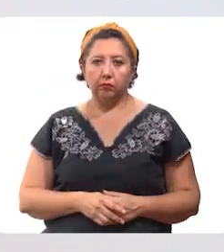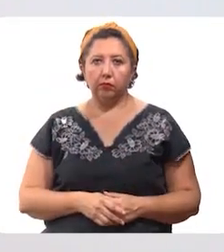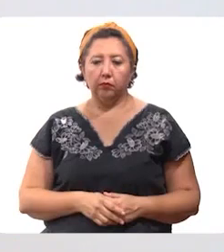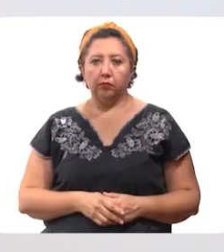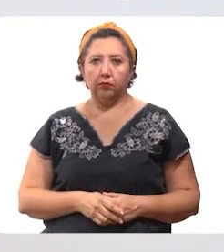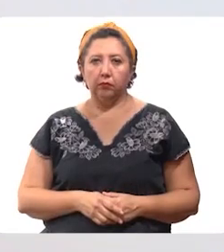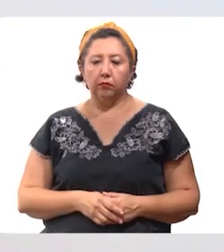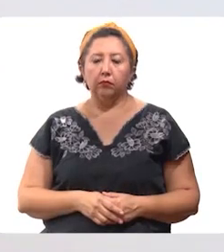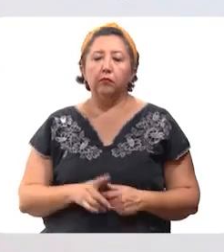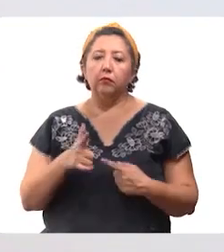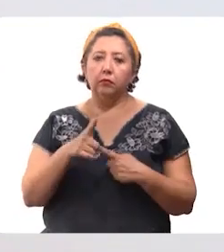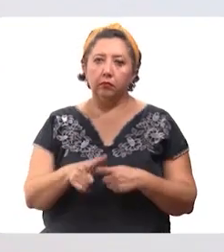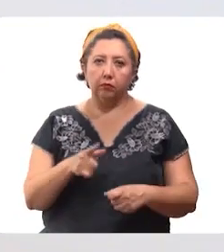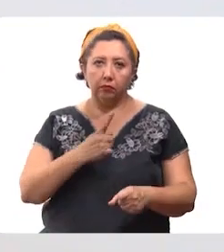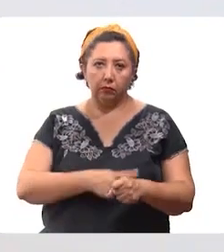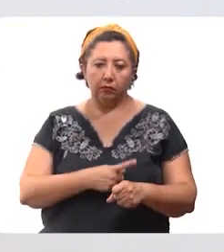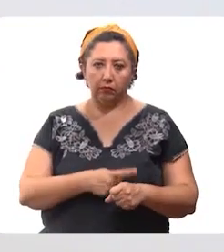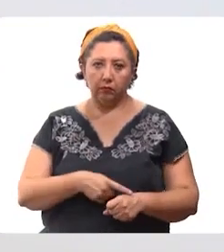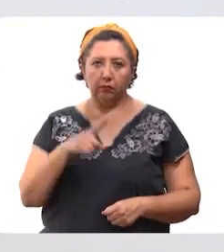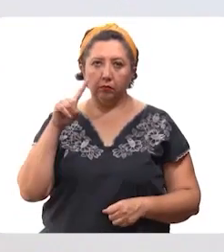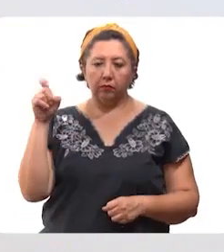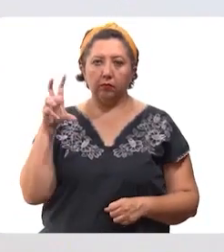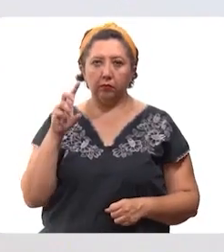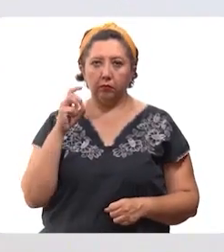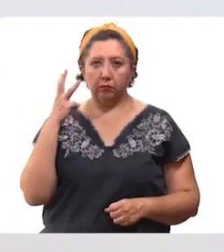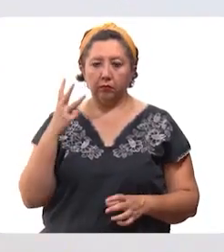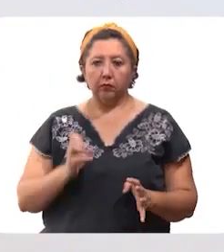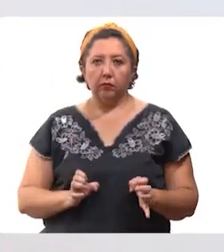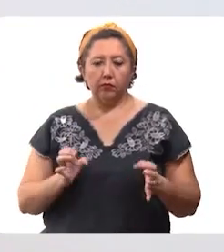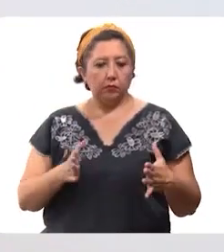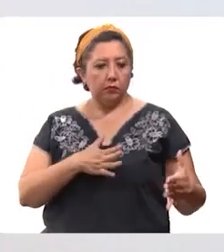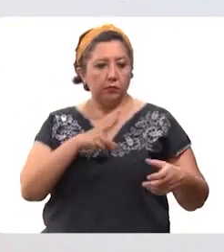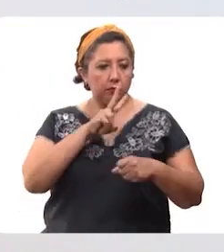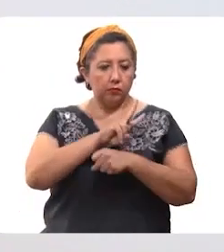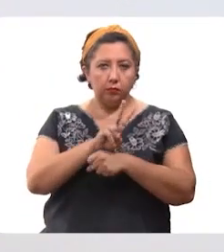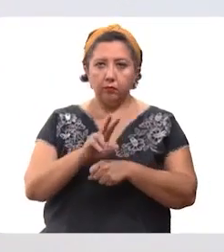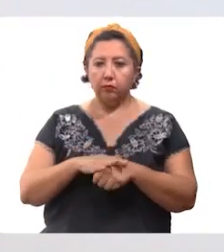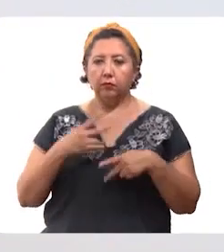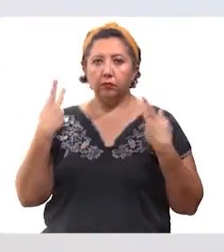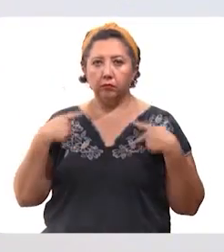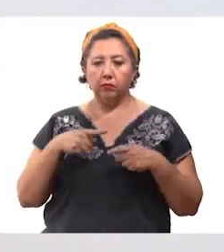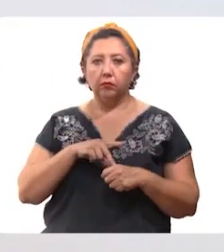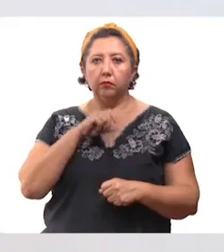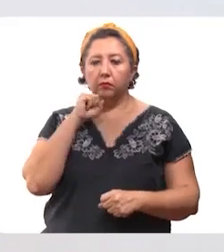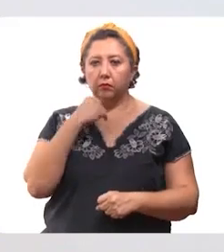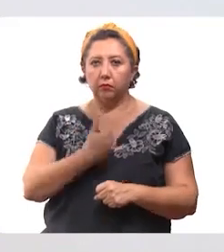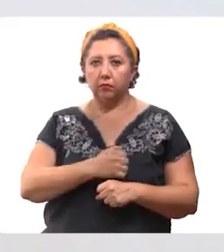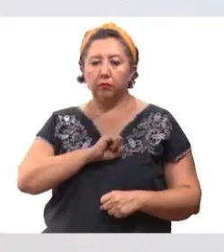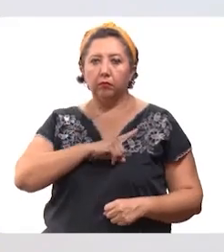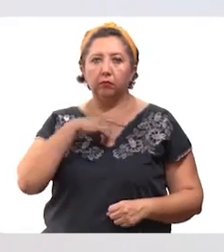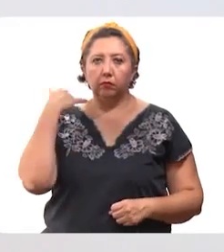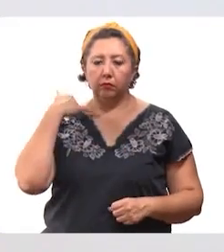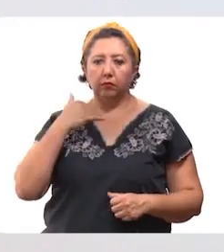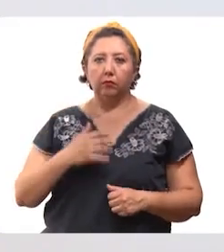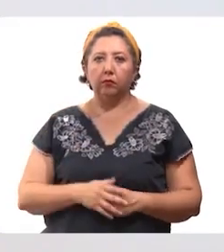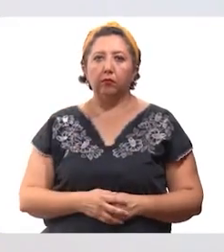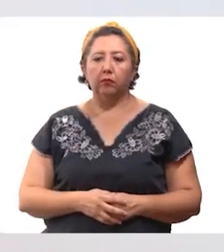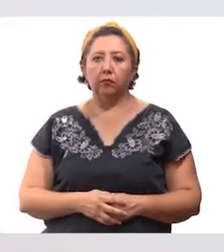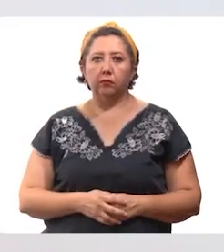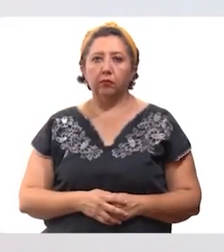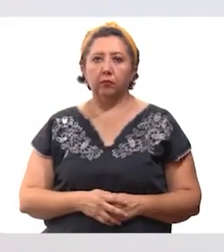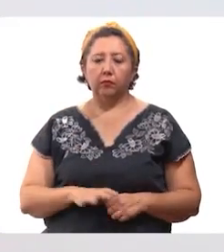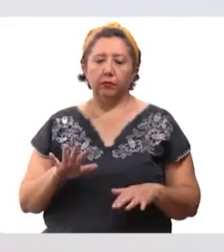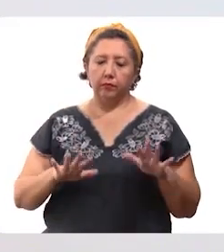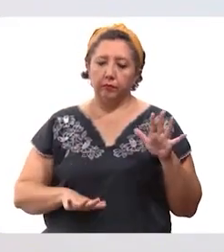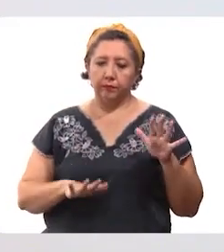coronavirus. De los casos activos, 133 están estables, aislados y monitoreados por personal médico de la Secretaría de Salud de